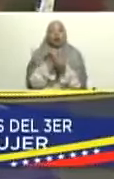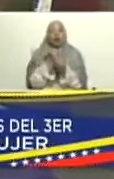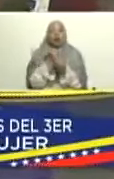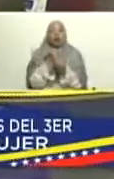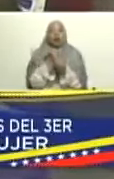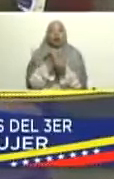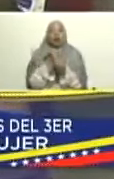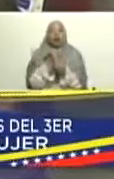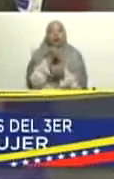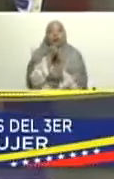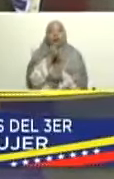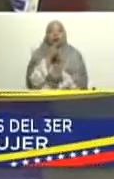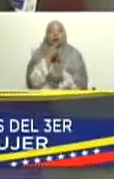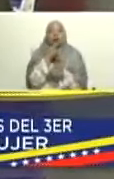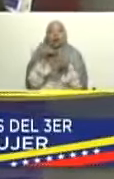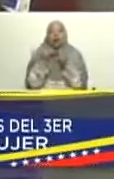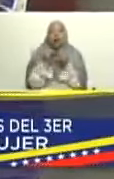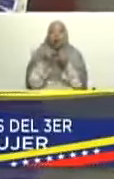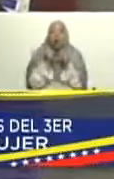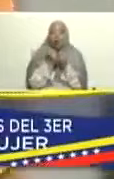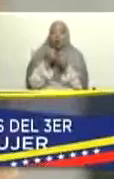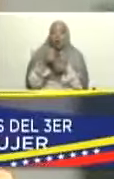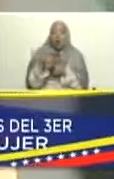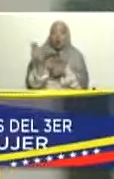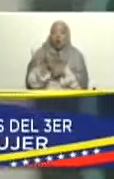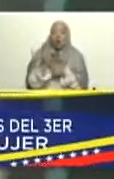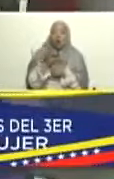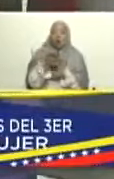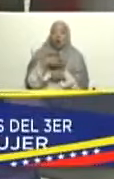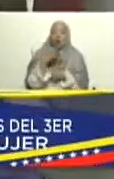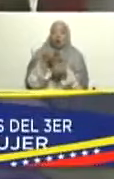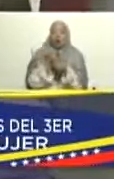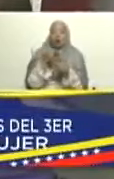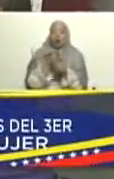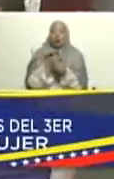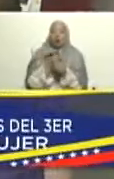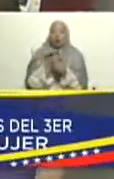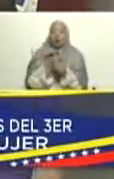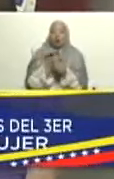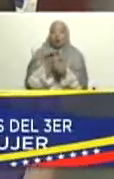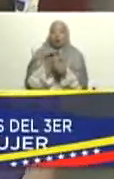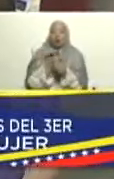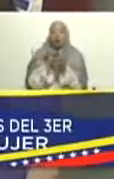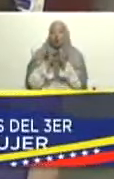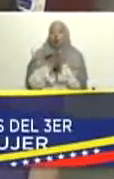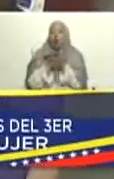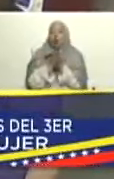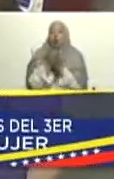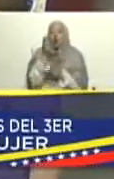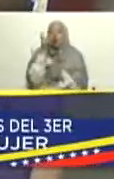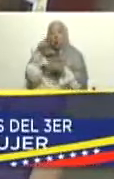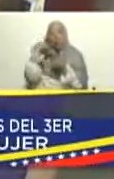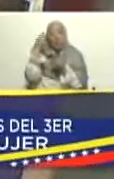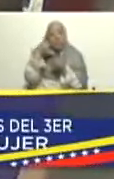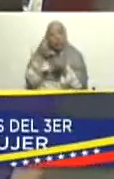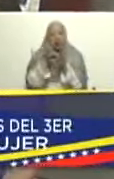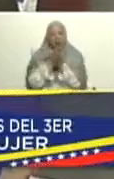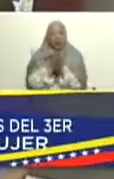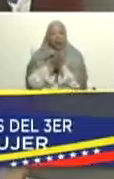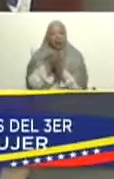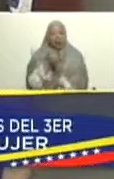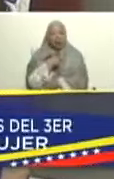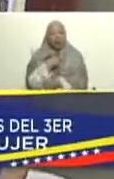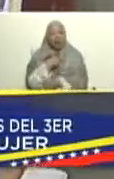con el frito que está pegando ya si por quiere, el Pacheco. Pueden llevar, ¿ah? Pueden llevarlo para que se haga. Te prometo que voy a sacar un videito. Silly